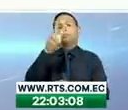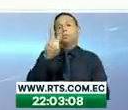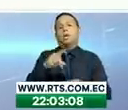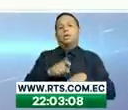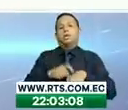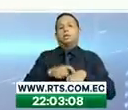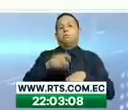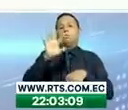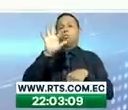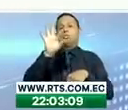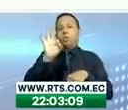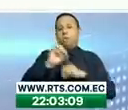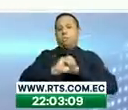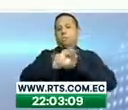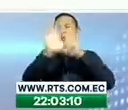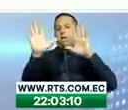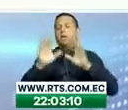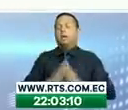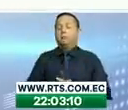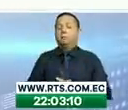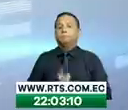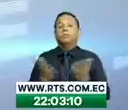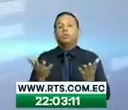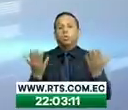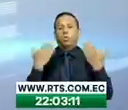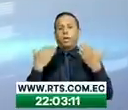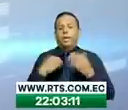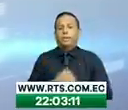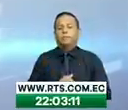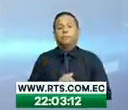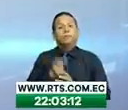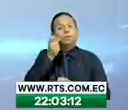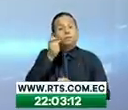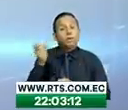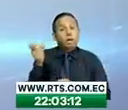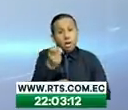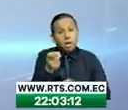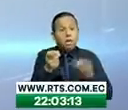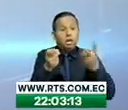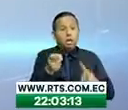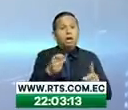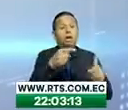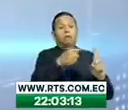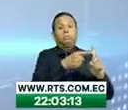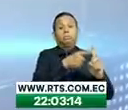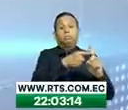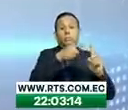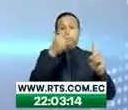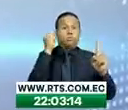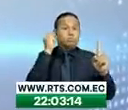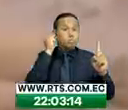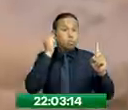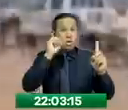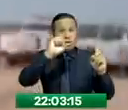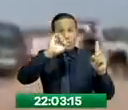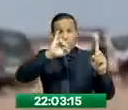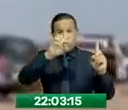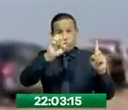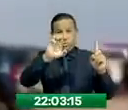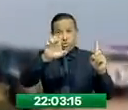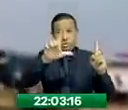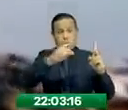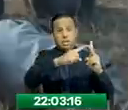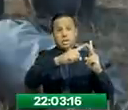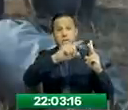9 de la mañana con 30 minutos en guayaquil la fiscalía tanto a ella y a daniel salcedo los acusa por el supuesto fraude procesal